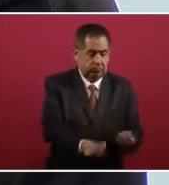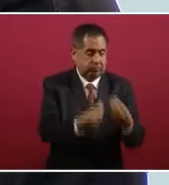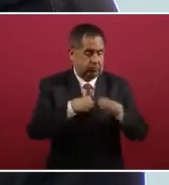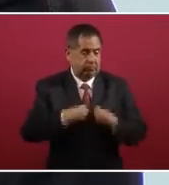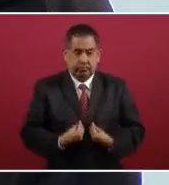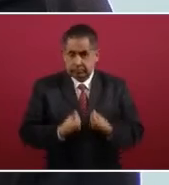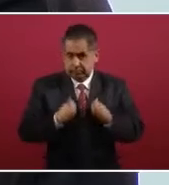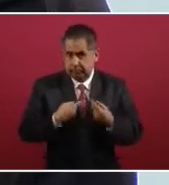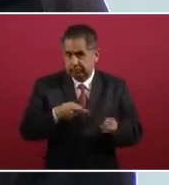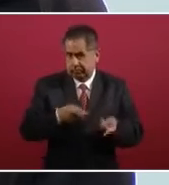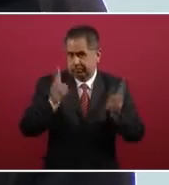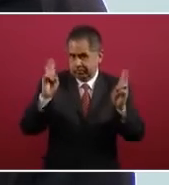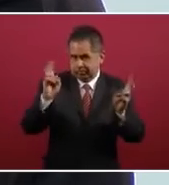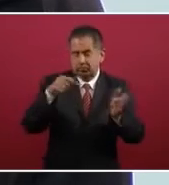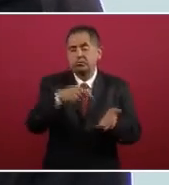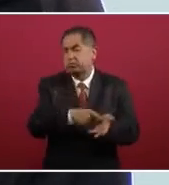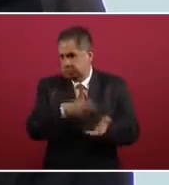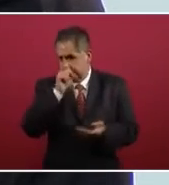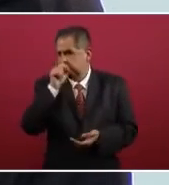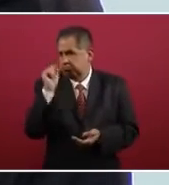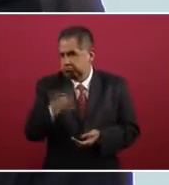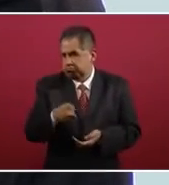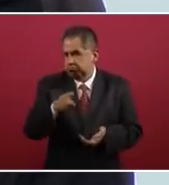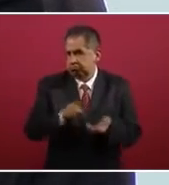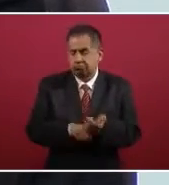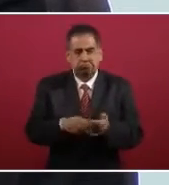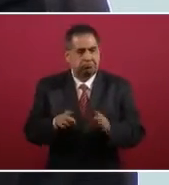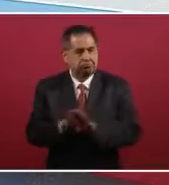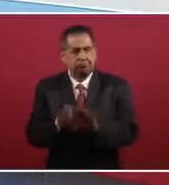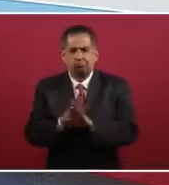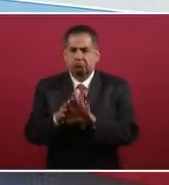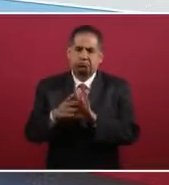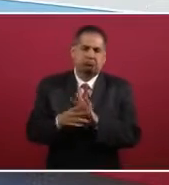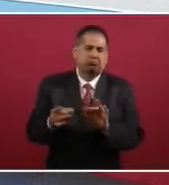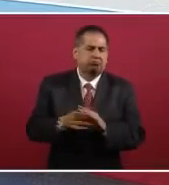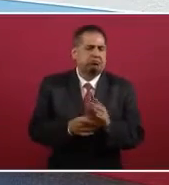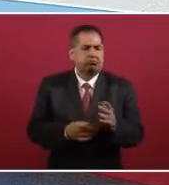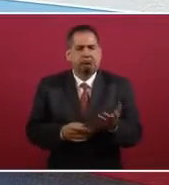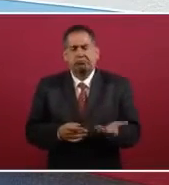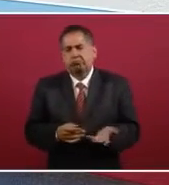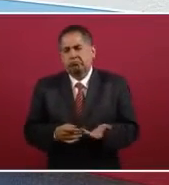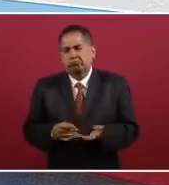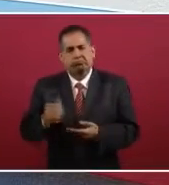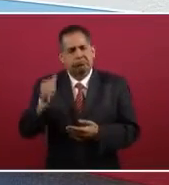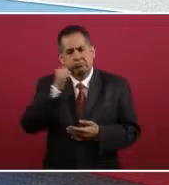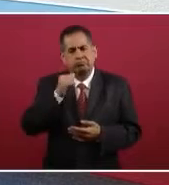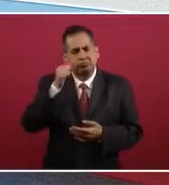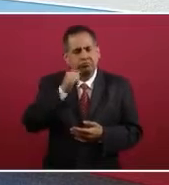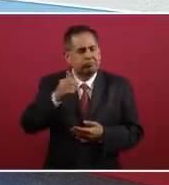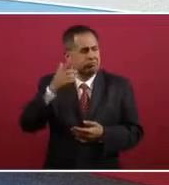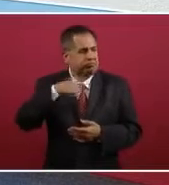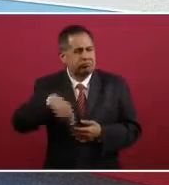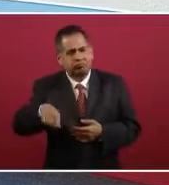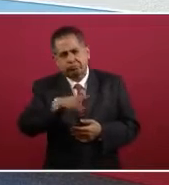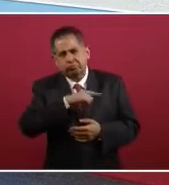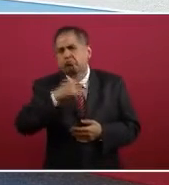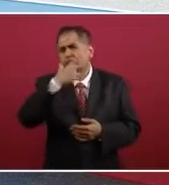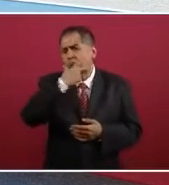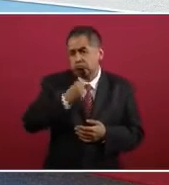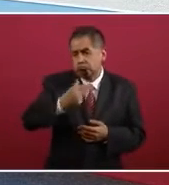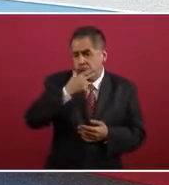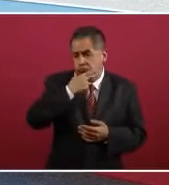que es una actividad donde siempre han sido los